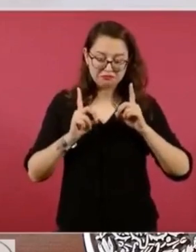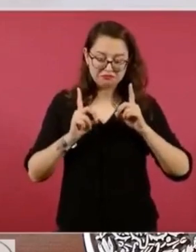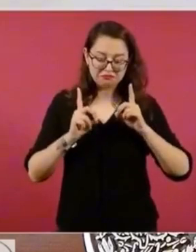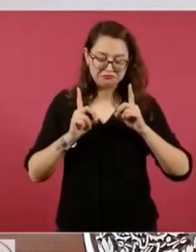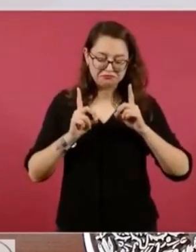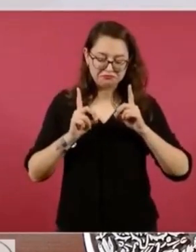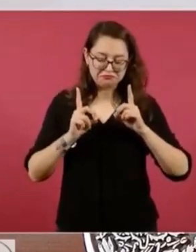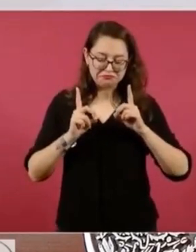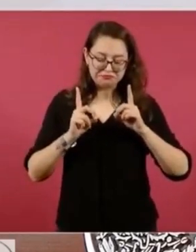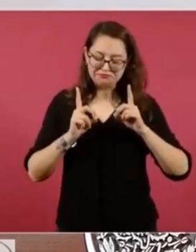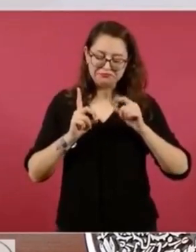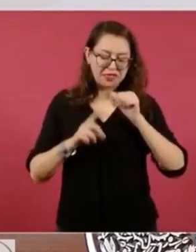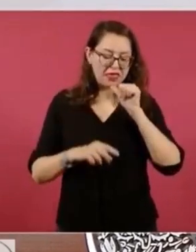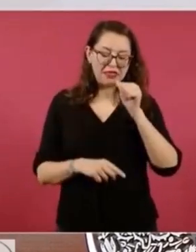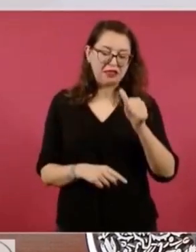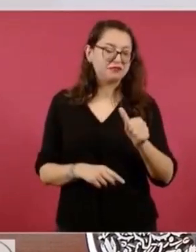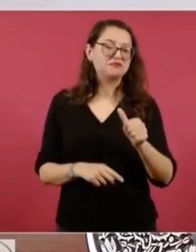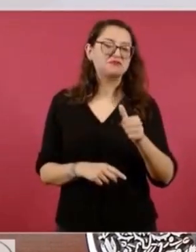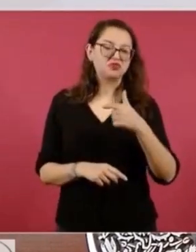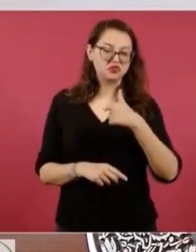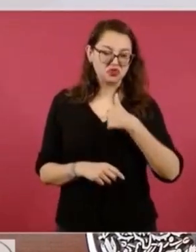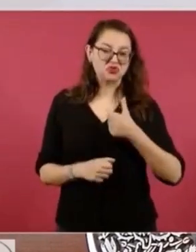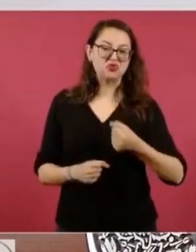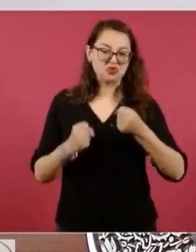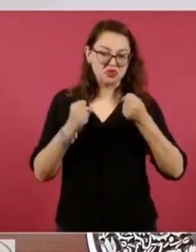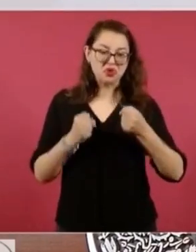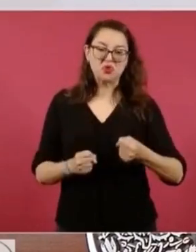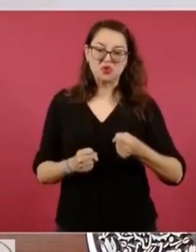es